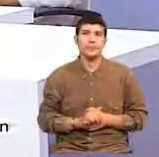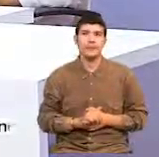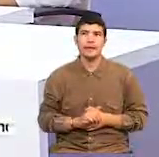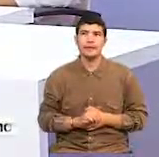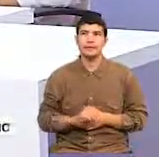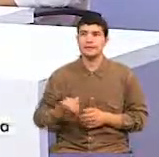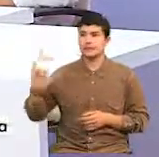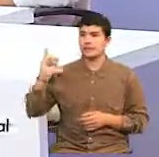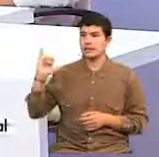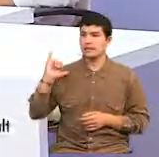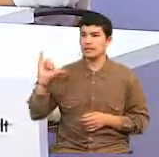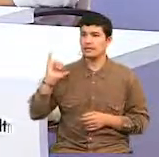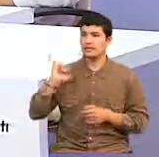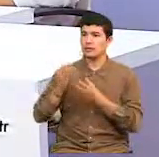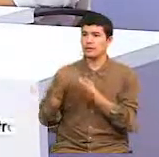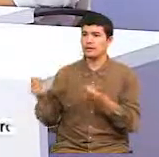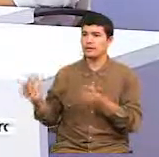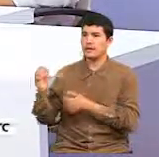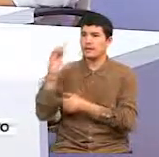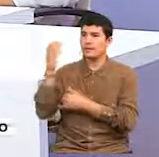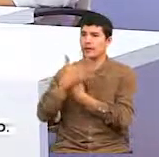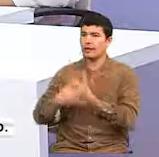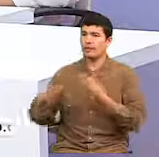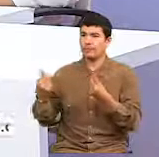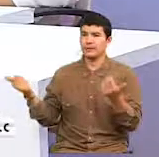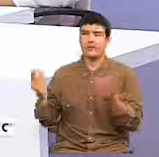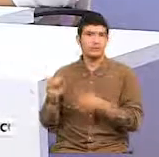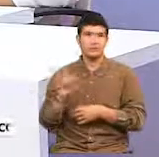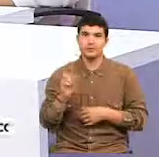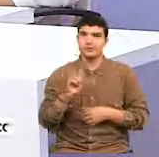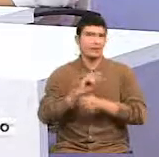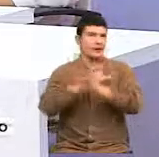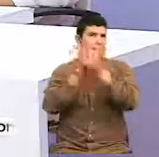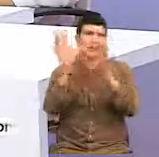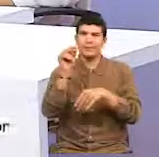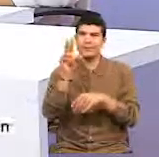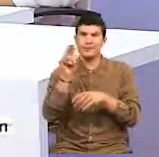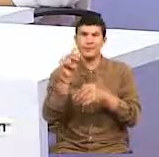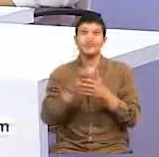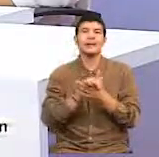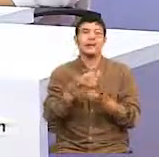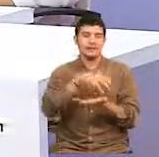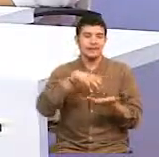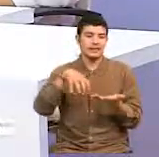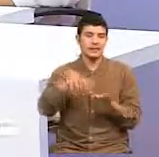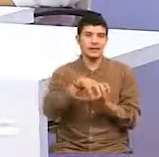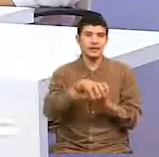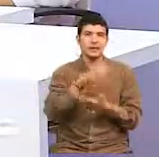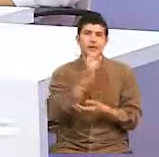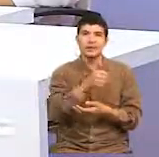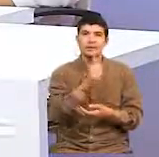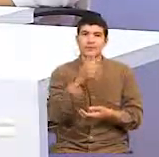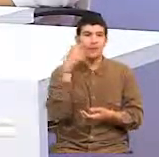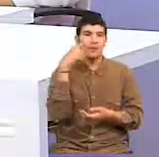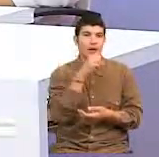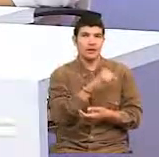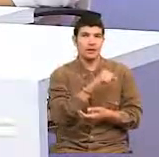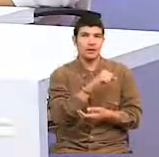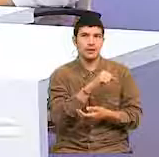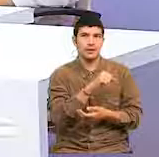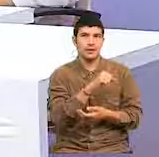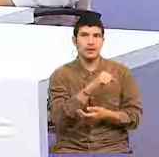se va a desaparecer porque hay procesos de paz en Colombia? No, claro que no. Claro que no. De hecho, los santandereanos pues hoy mismo se están dando cuenta